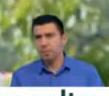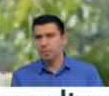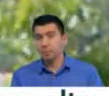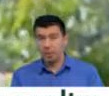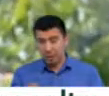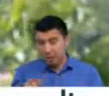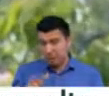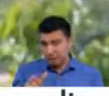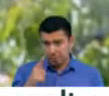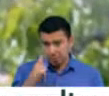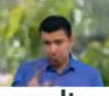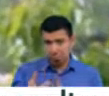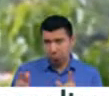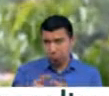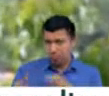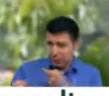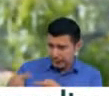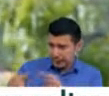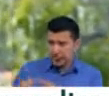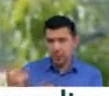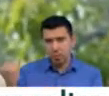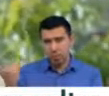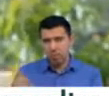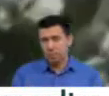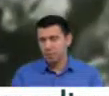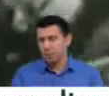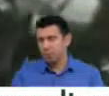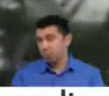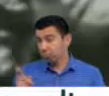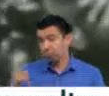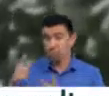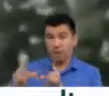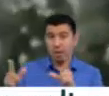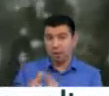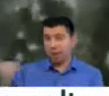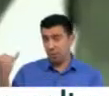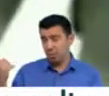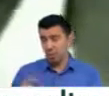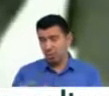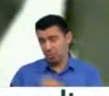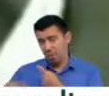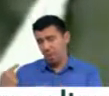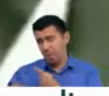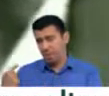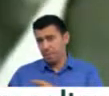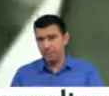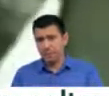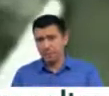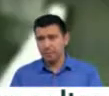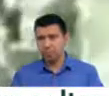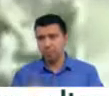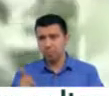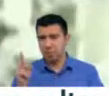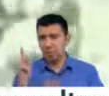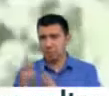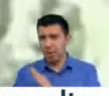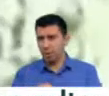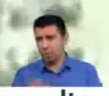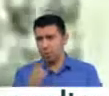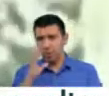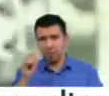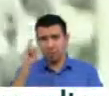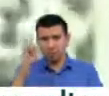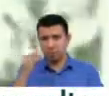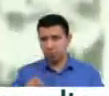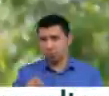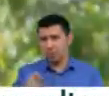habían hecho guerra contra los conservadores y que los conservadores habían hecho guerra contra los liberales y que por eso habían matado a Jorge Eliezer Gaitán. Y los que no